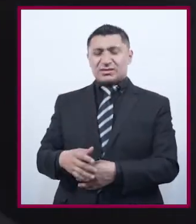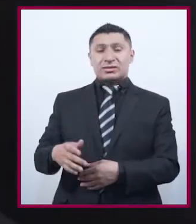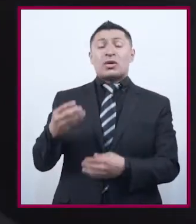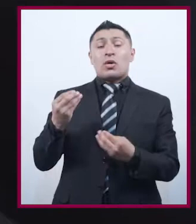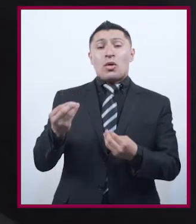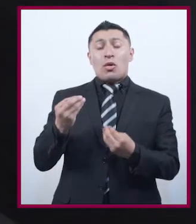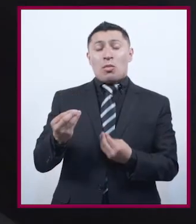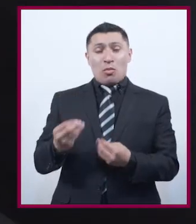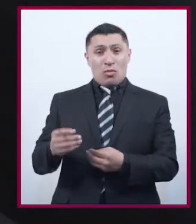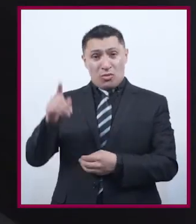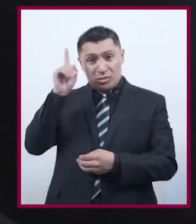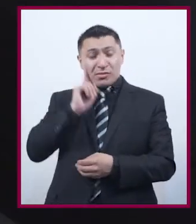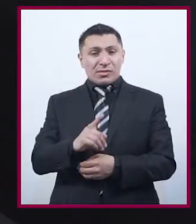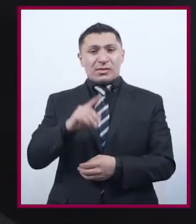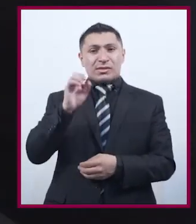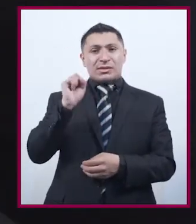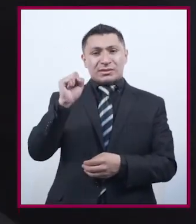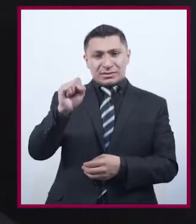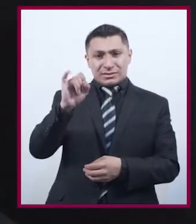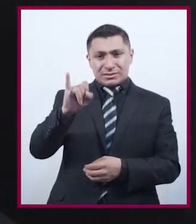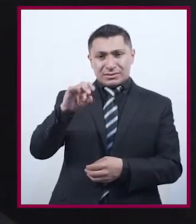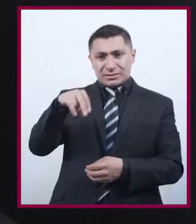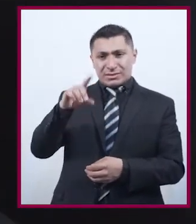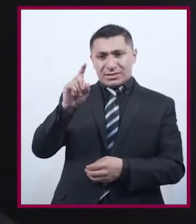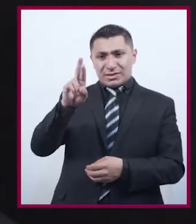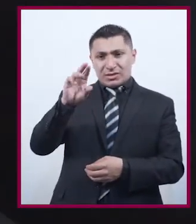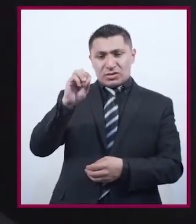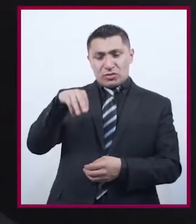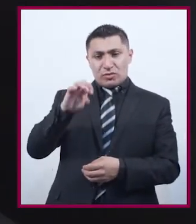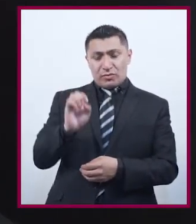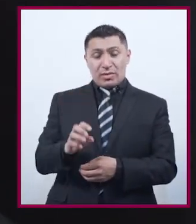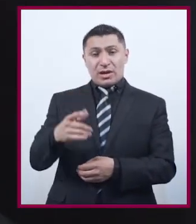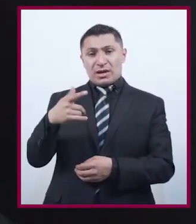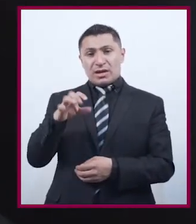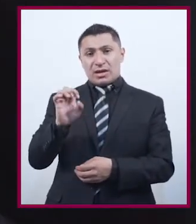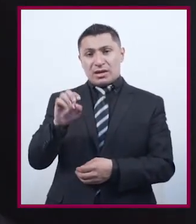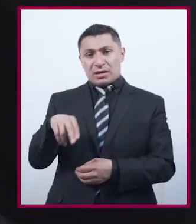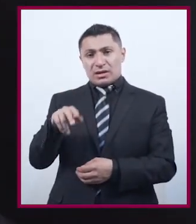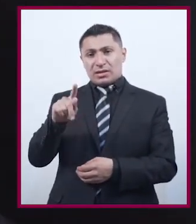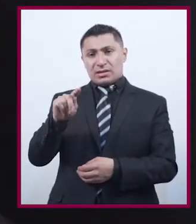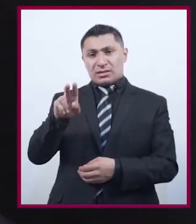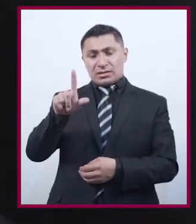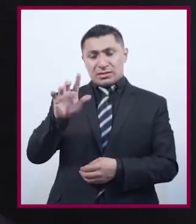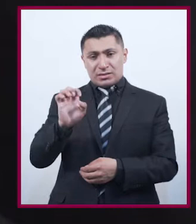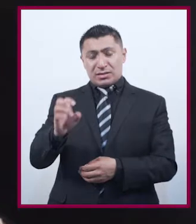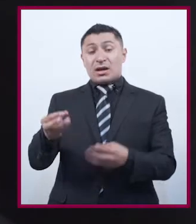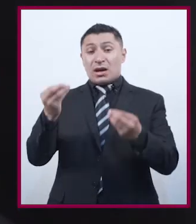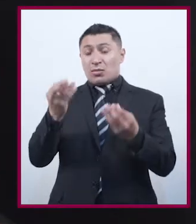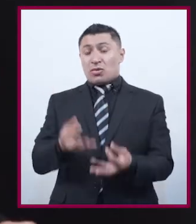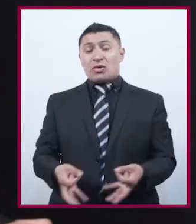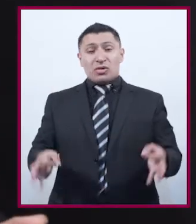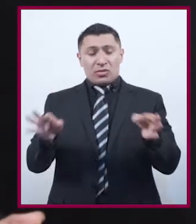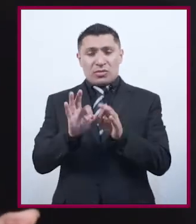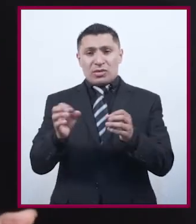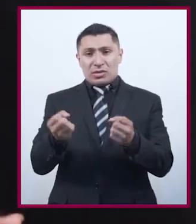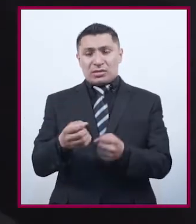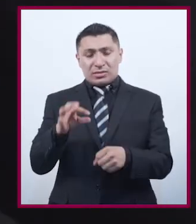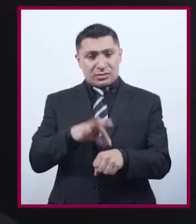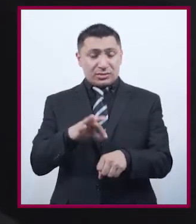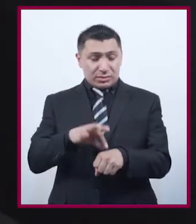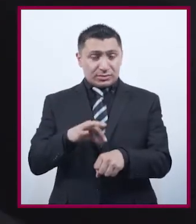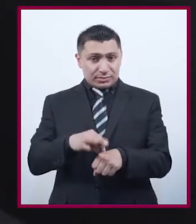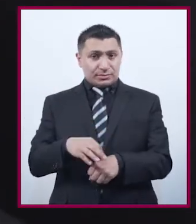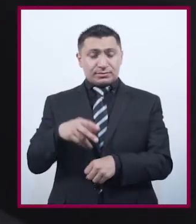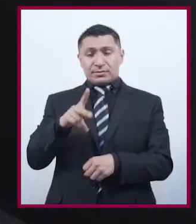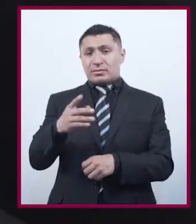decir es que el síndrome de Gentle está muy difundido en el importantísimo sector de la salud, pero lamentablemente